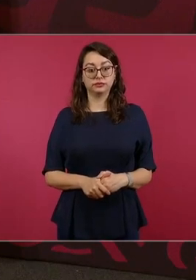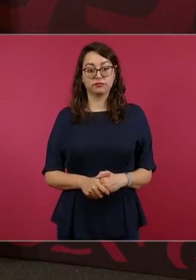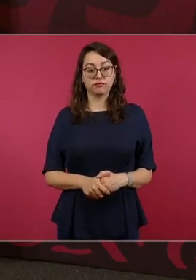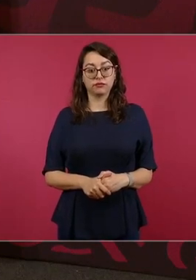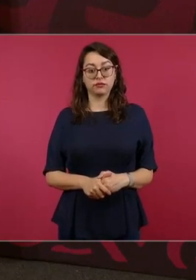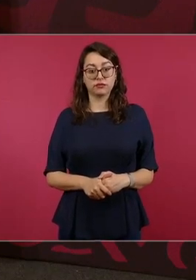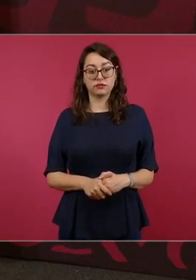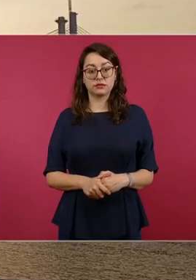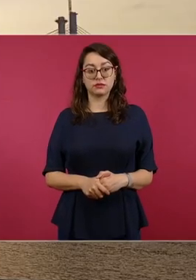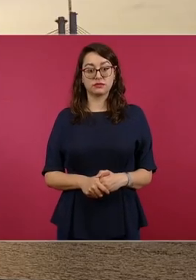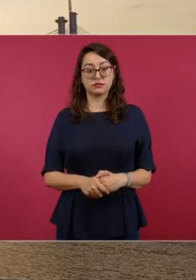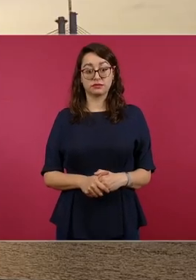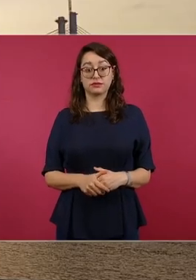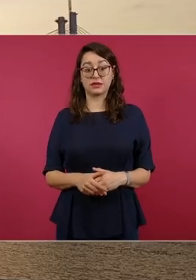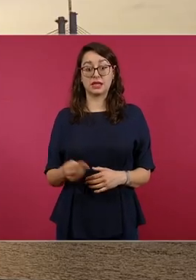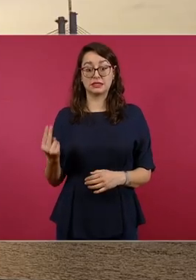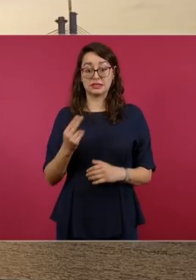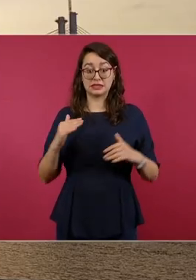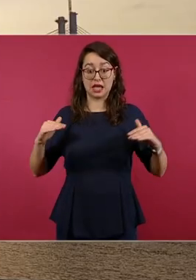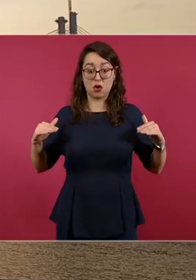esta esta esta tenemos que unir